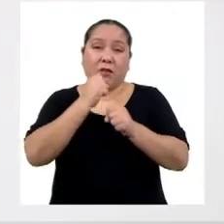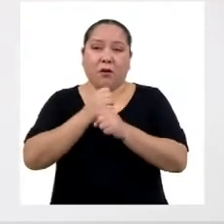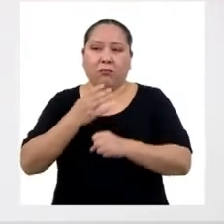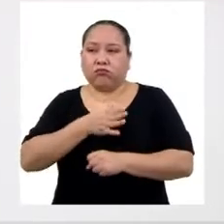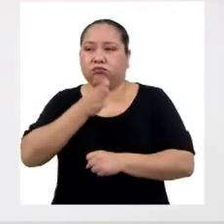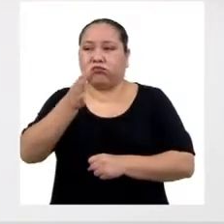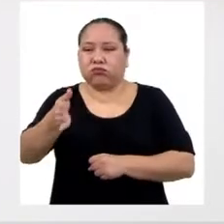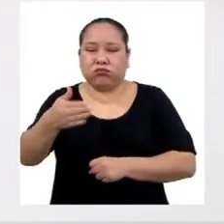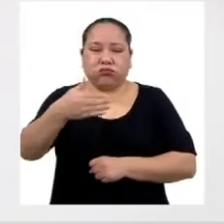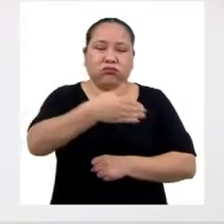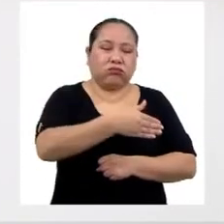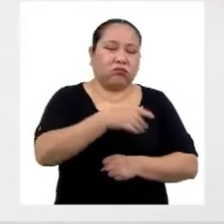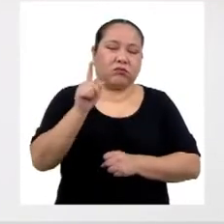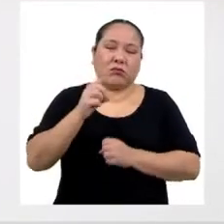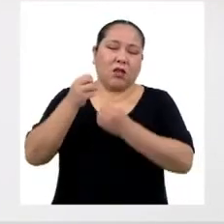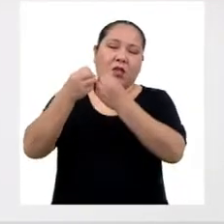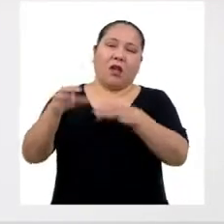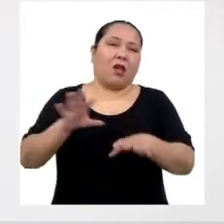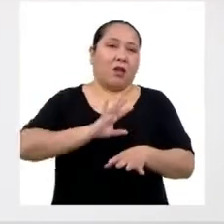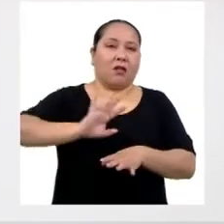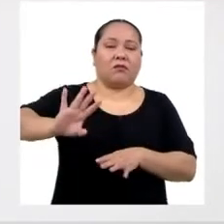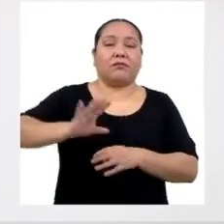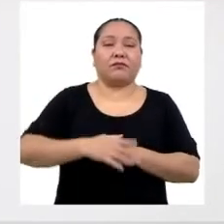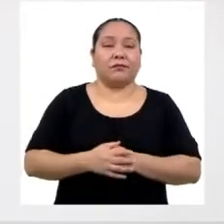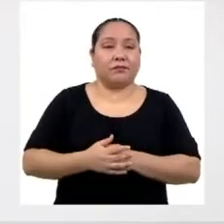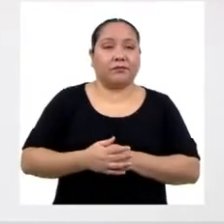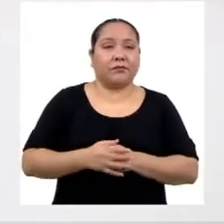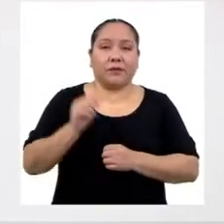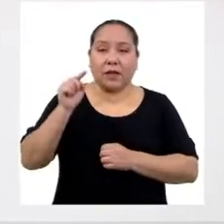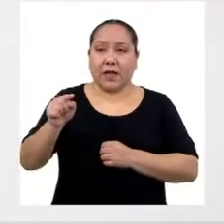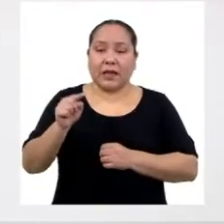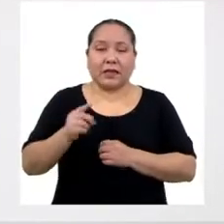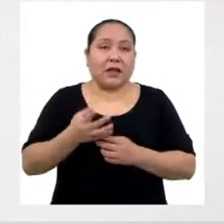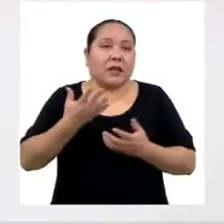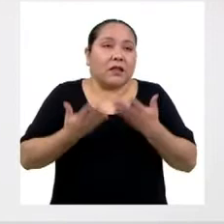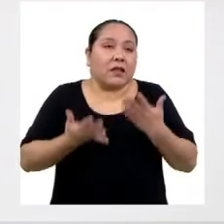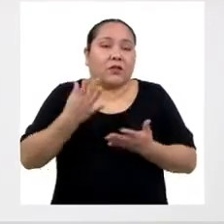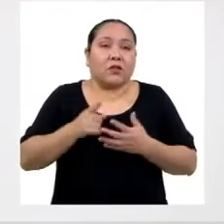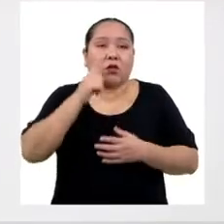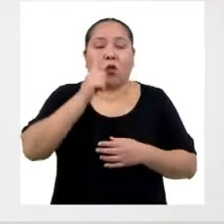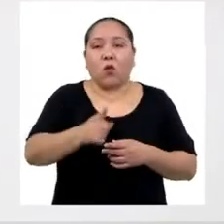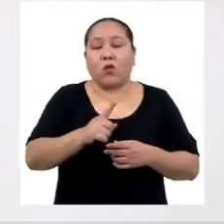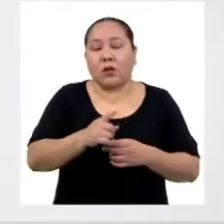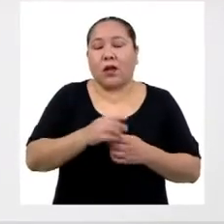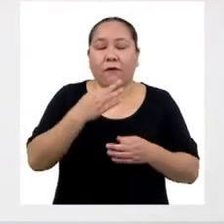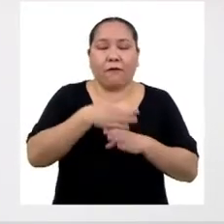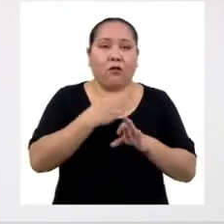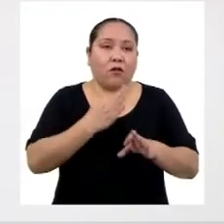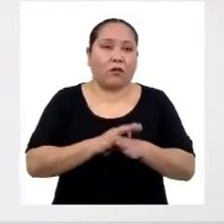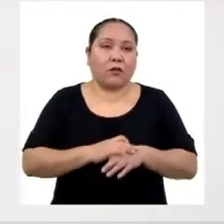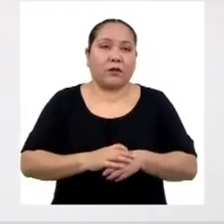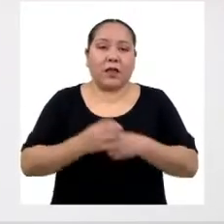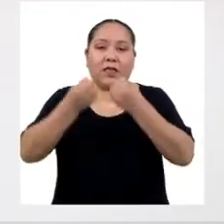trasladarme hacia él, tuve que dejarlo. Entonces, esa podría ser una de las alternativas: dejar de hacer